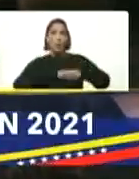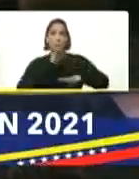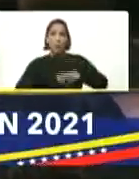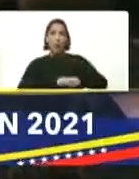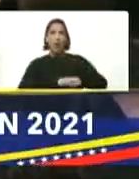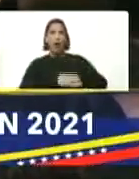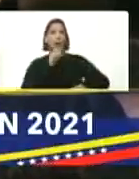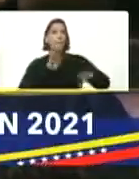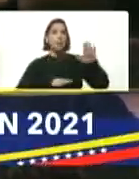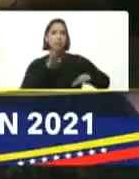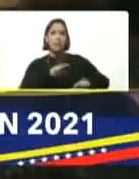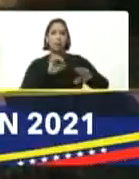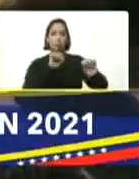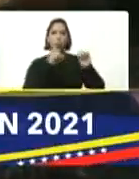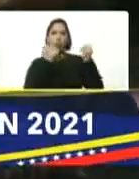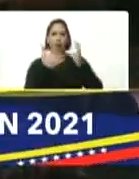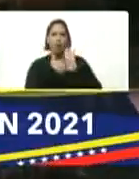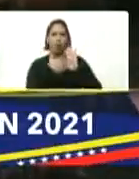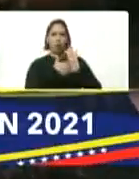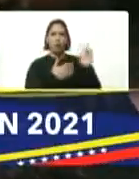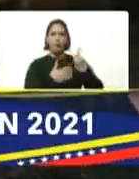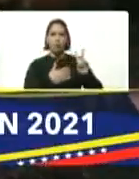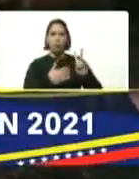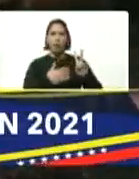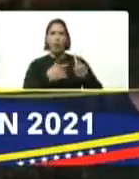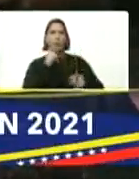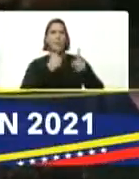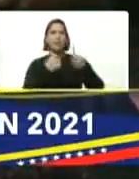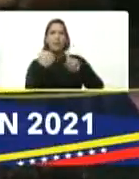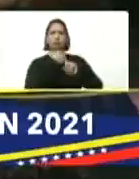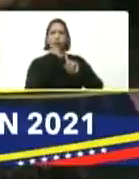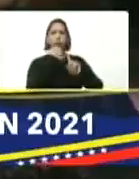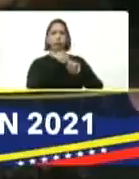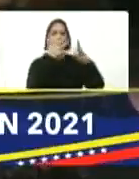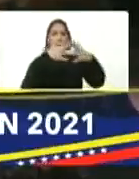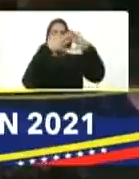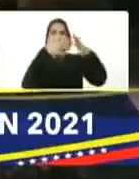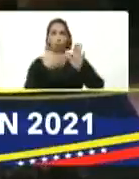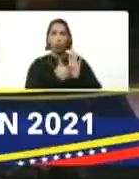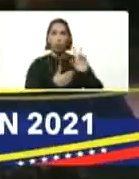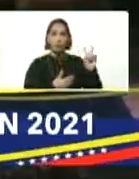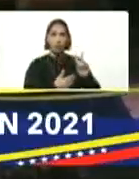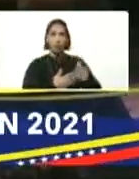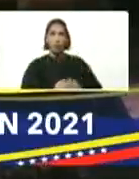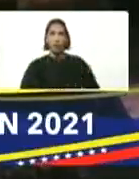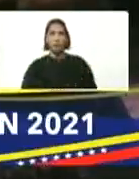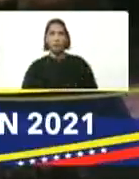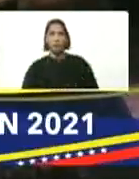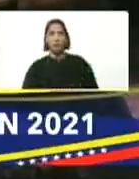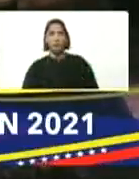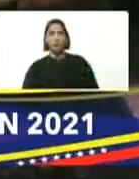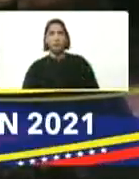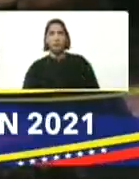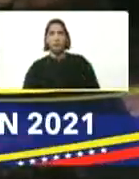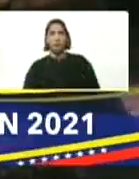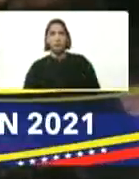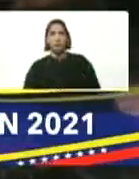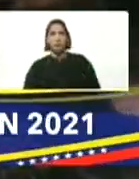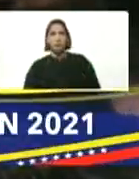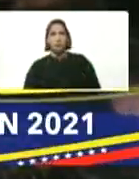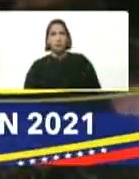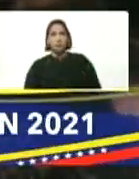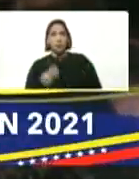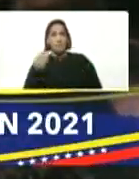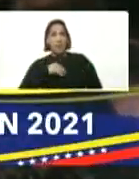pesar del bloqueo y a pesar de todo el ataque que Estados Unidos nos ha hecho, cuyo uno de los